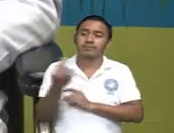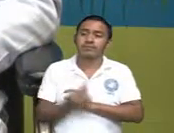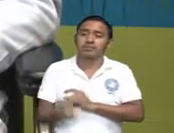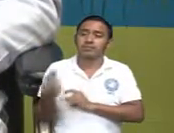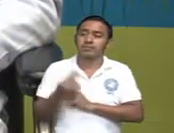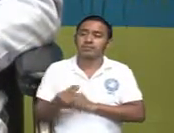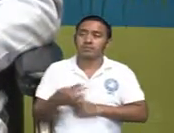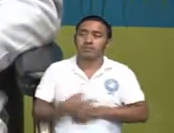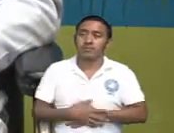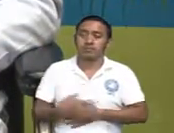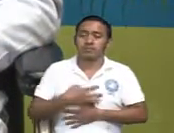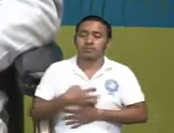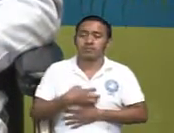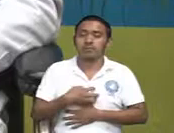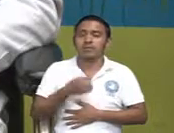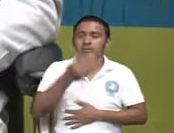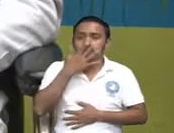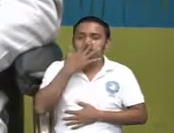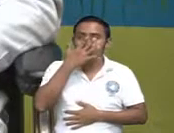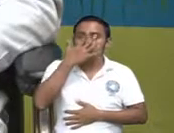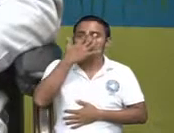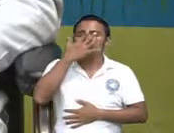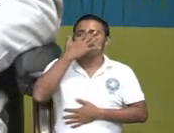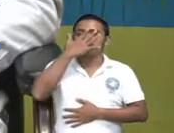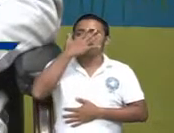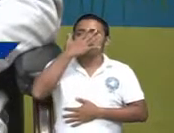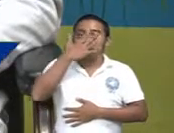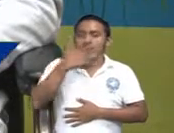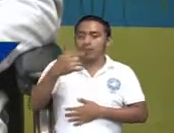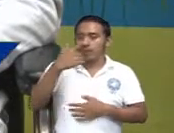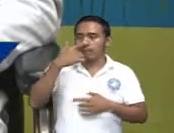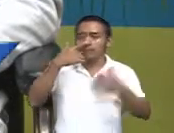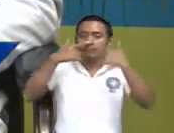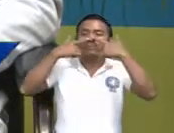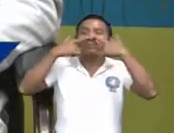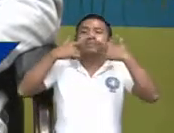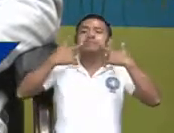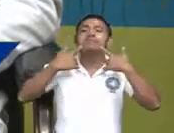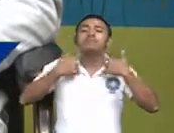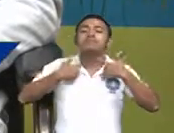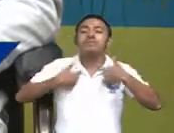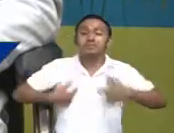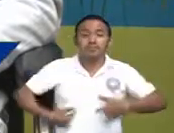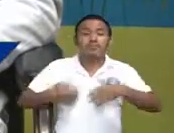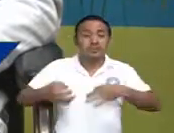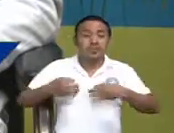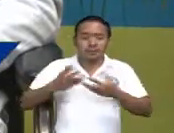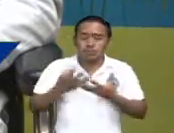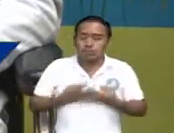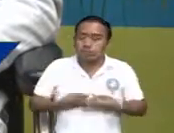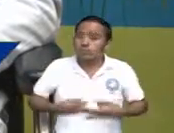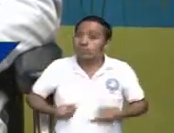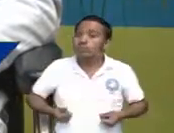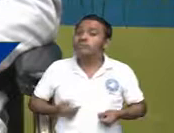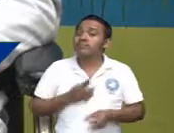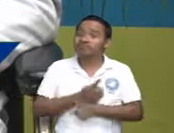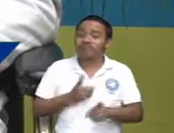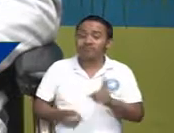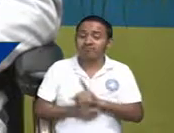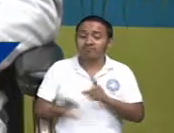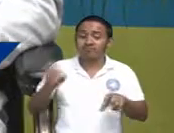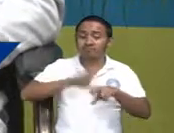sana sus vías respiratorias recomendable es recomendable de las recomendaciones tienen que tener